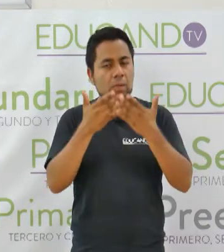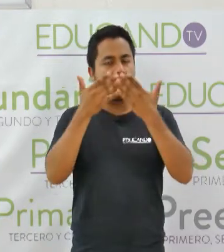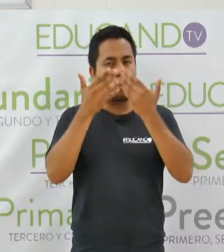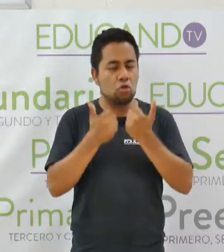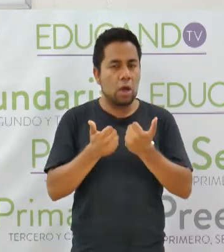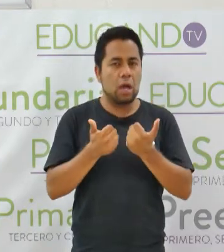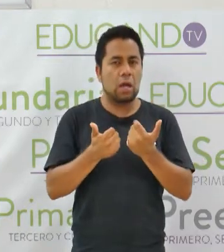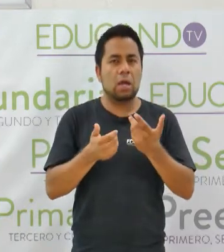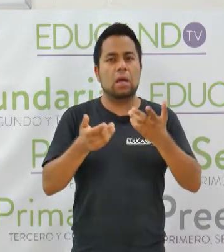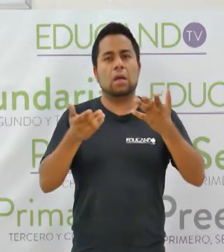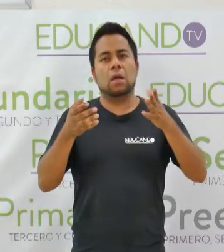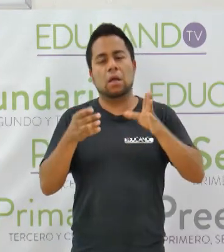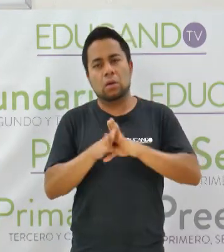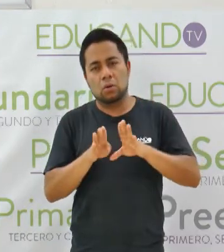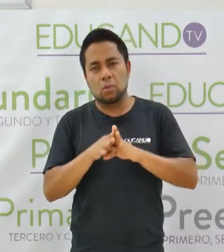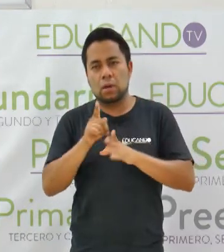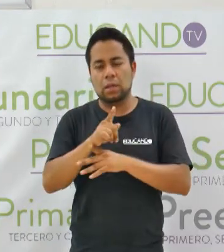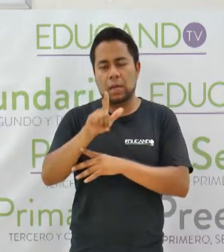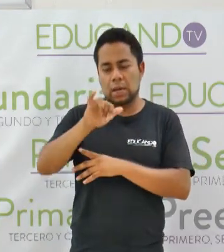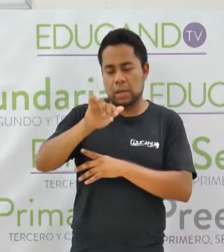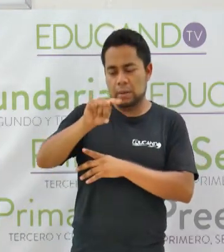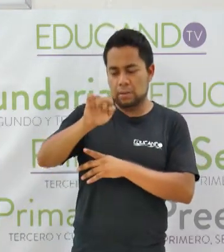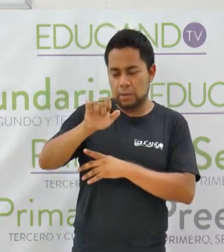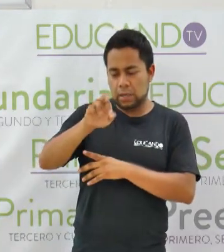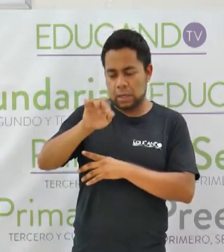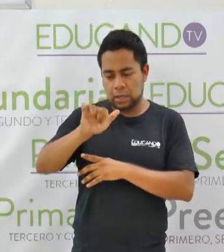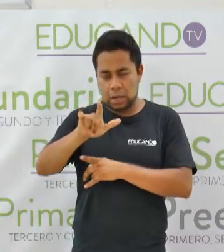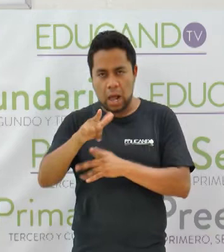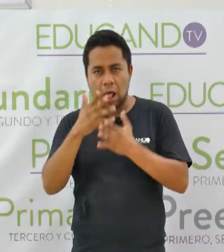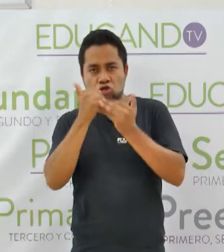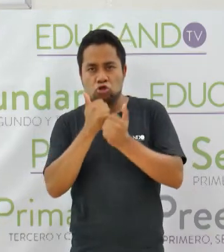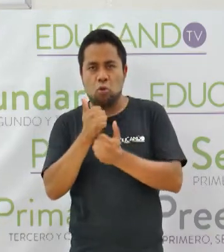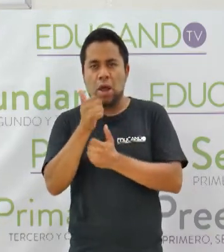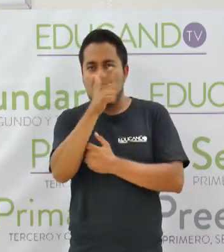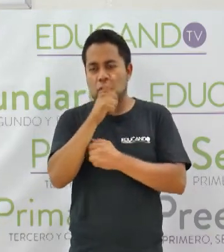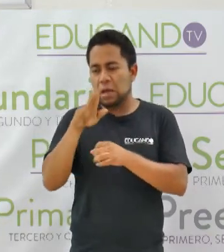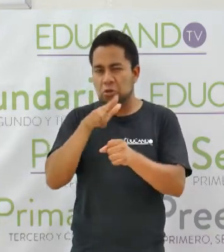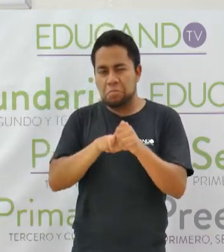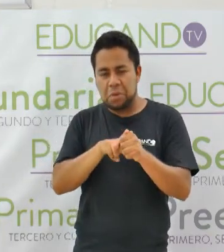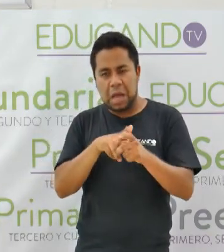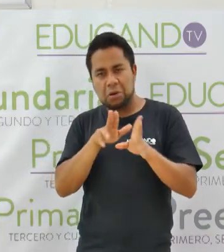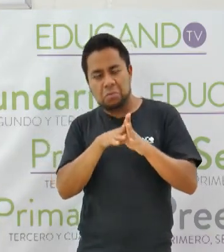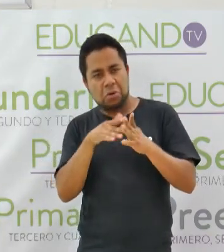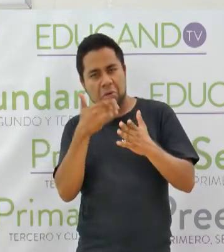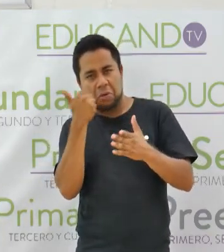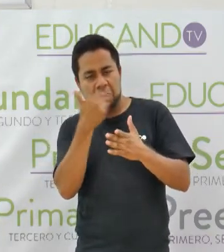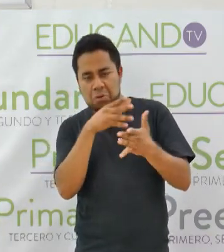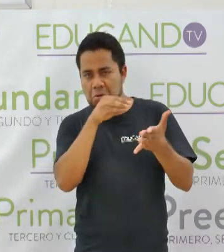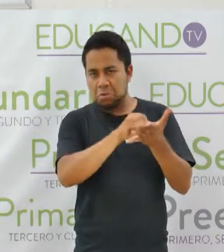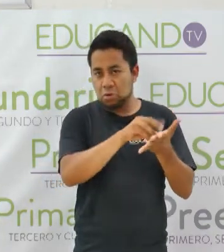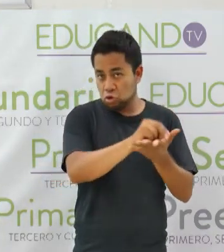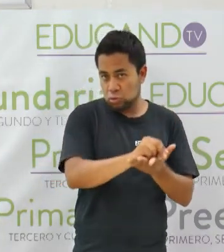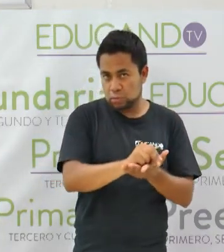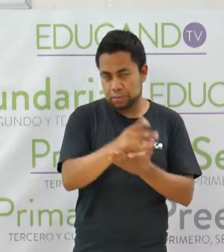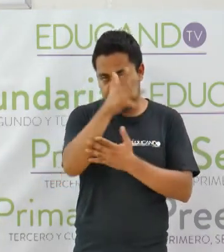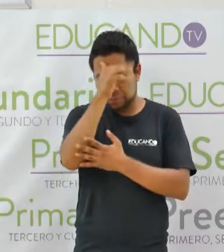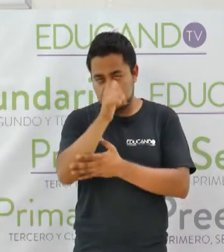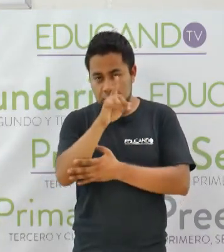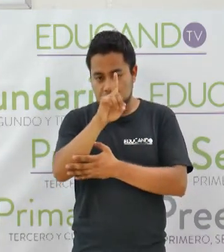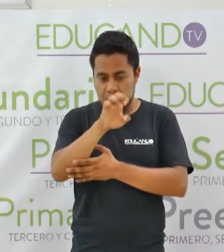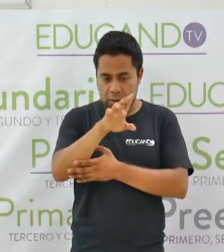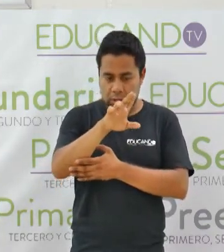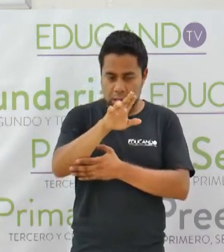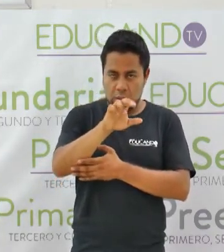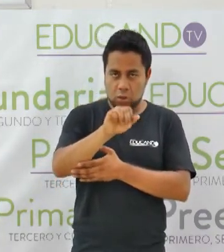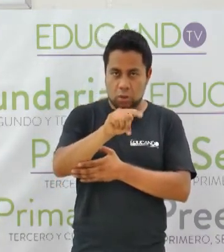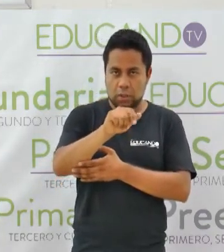haber ninguna cuestión literal, ningún lenguaje común. En el lenguaje denotativo, simple y